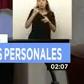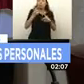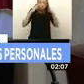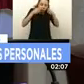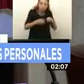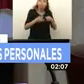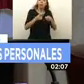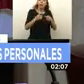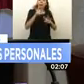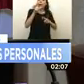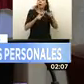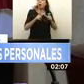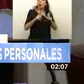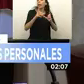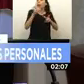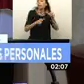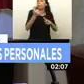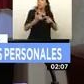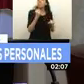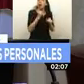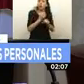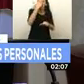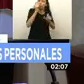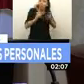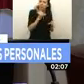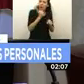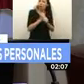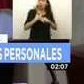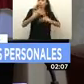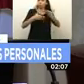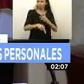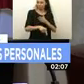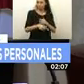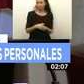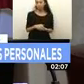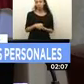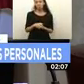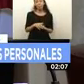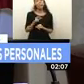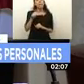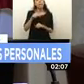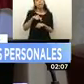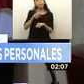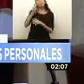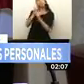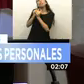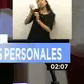industrialización es muy interesante porque un puede advertir los prejuicios que hay respecto de esto